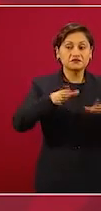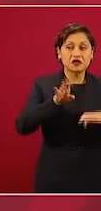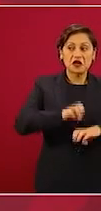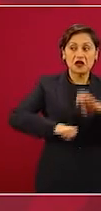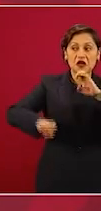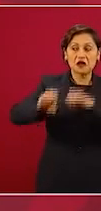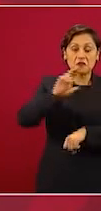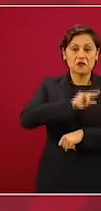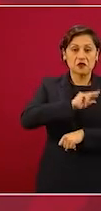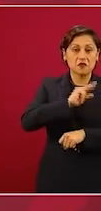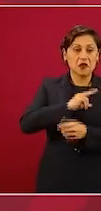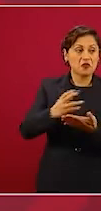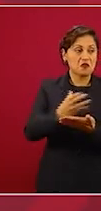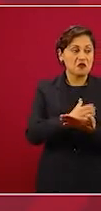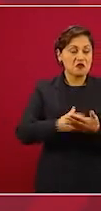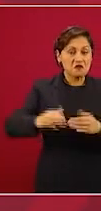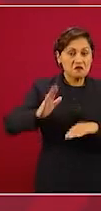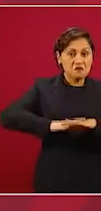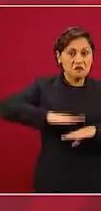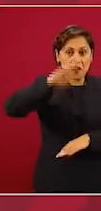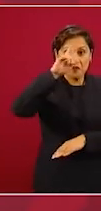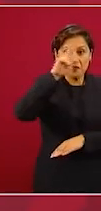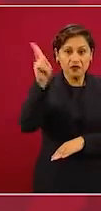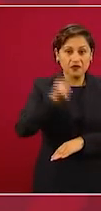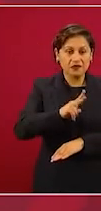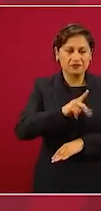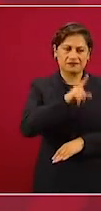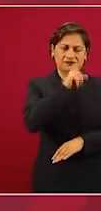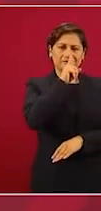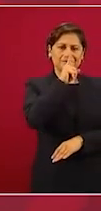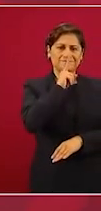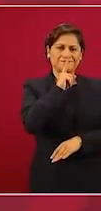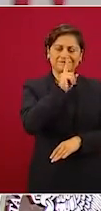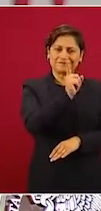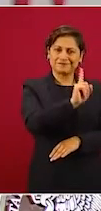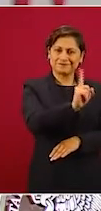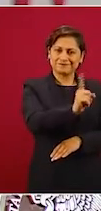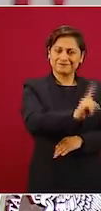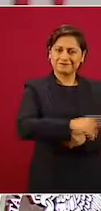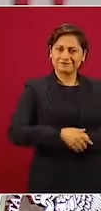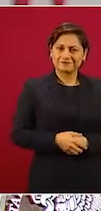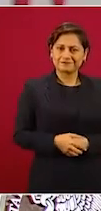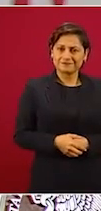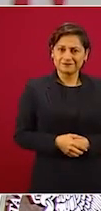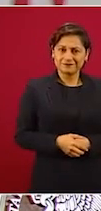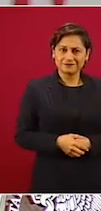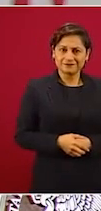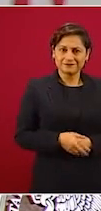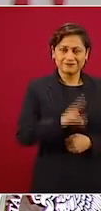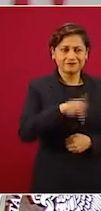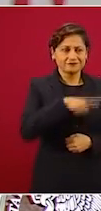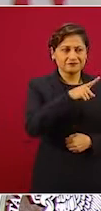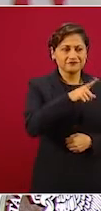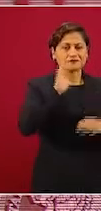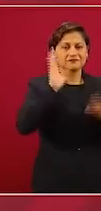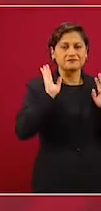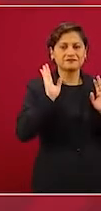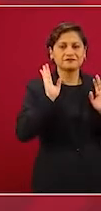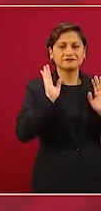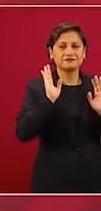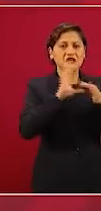cierto su fue un mito para justificar y el pago de sueldos